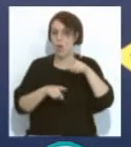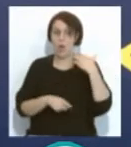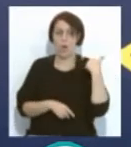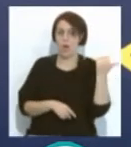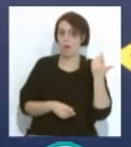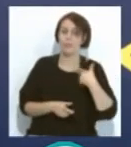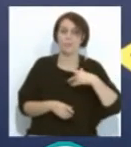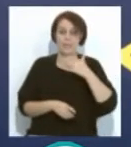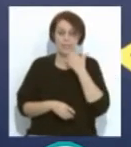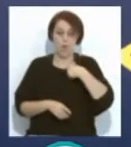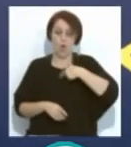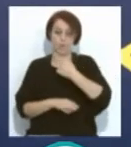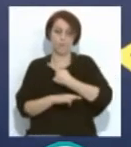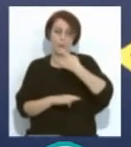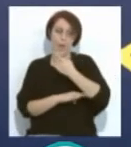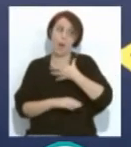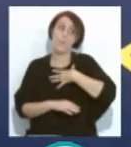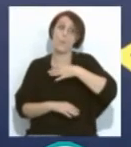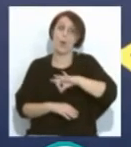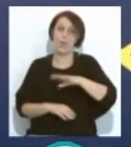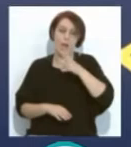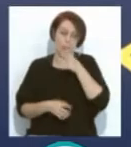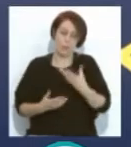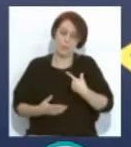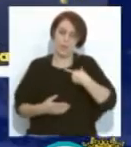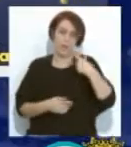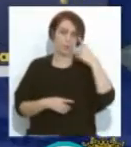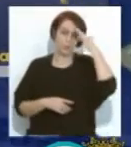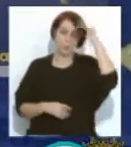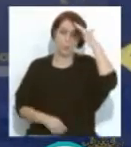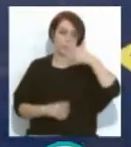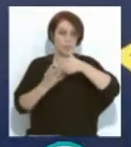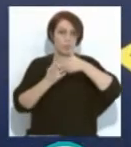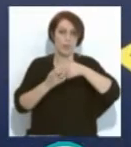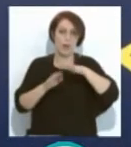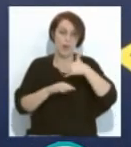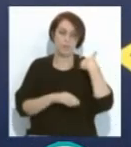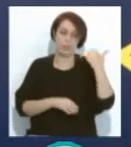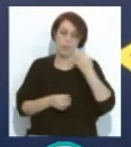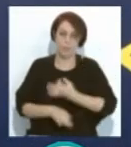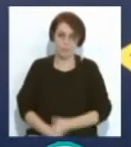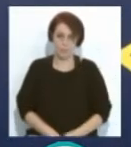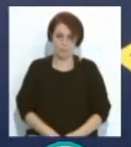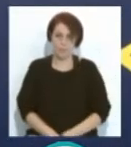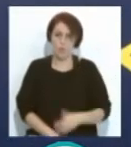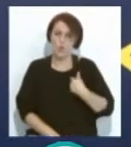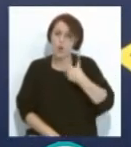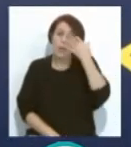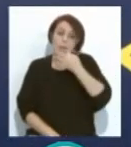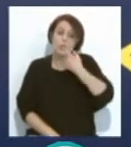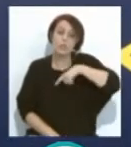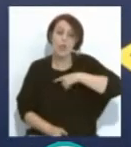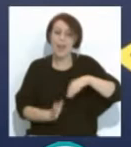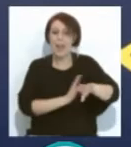también es una posibilidad, pero por ahora es un sueño y hay que luchar para eso. Bueno, no, yo creo que nosotros los